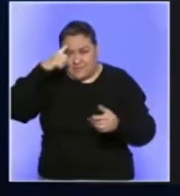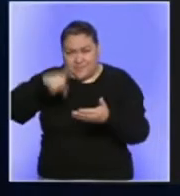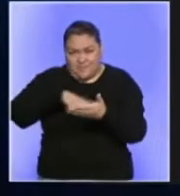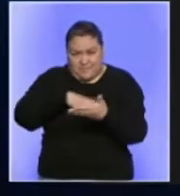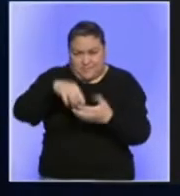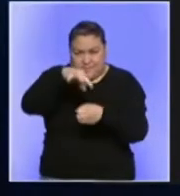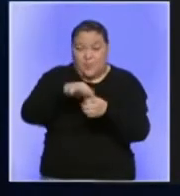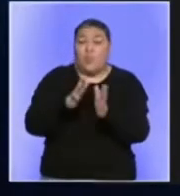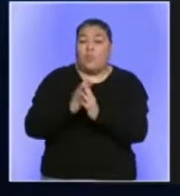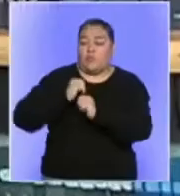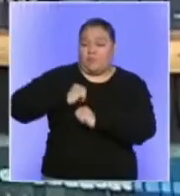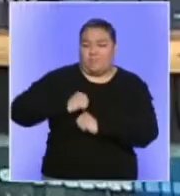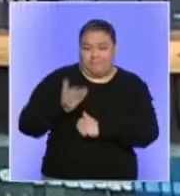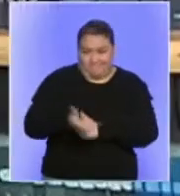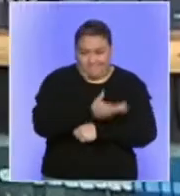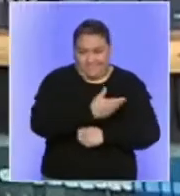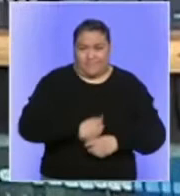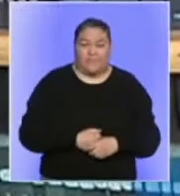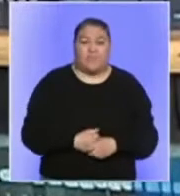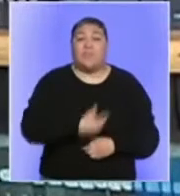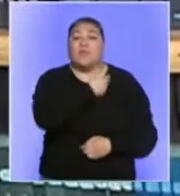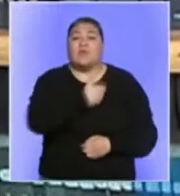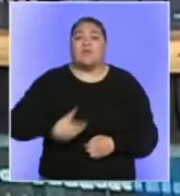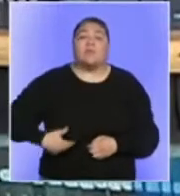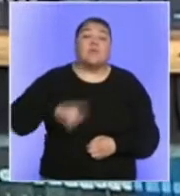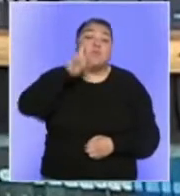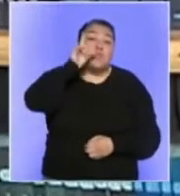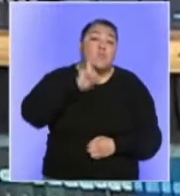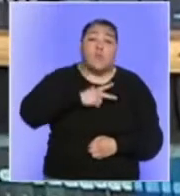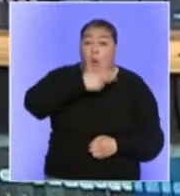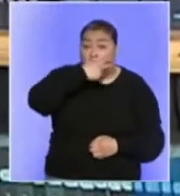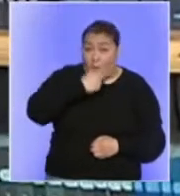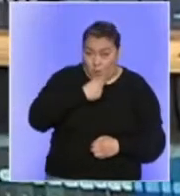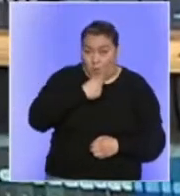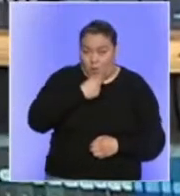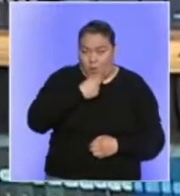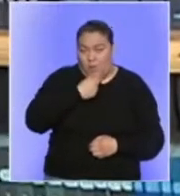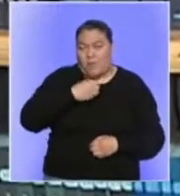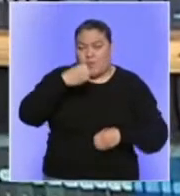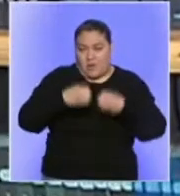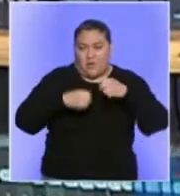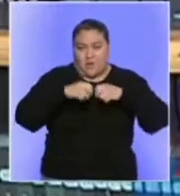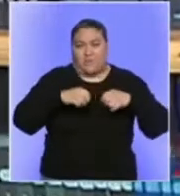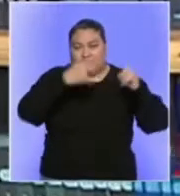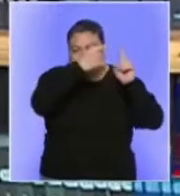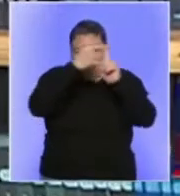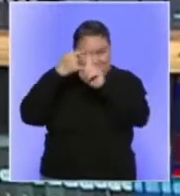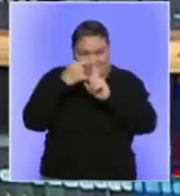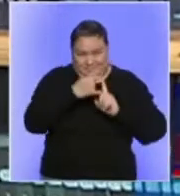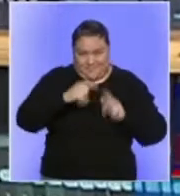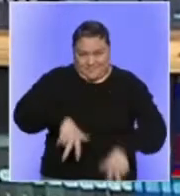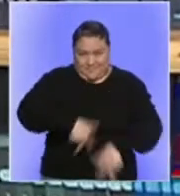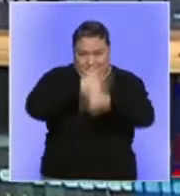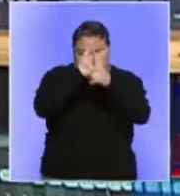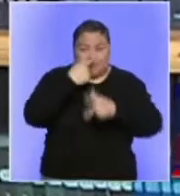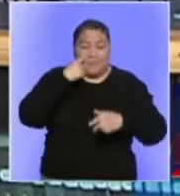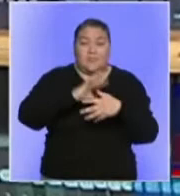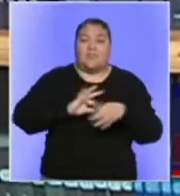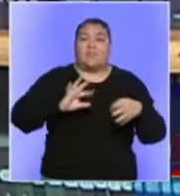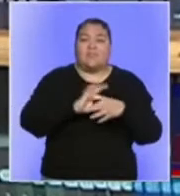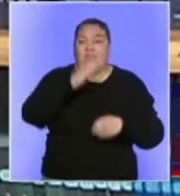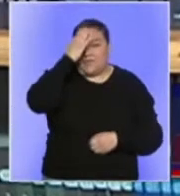por favor con su autorización magistrado-presidente magistradas magistrados en primer término doy cuenta con el proyecto del recurso de apelación